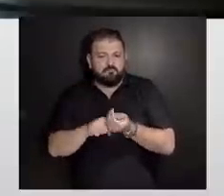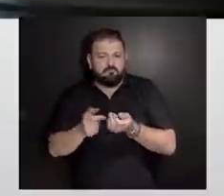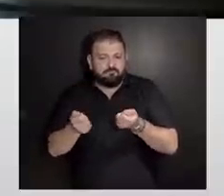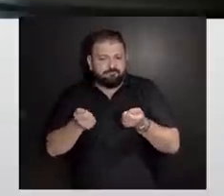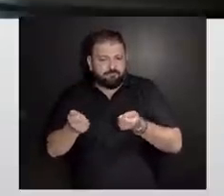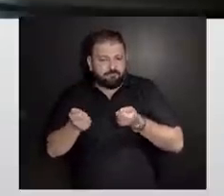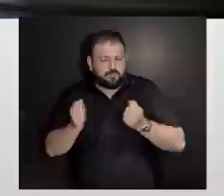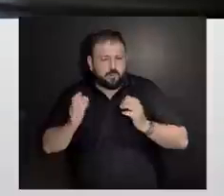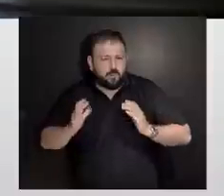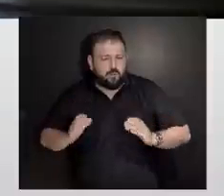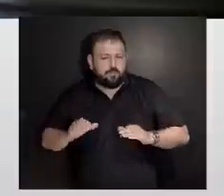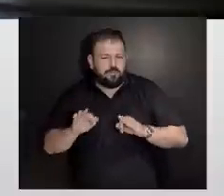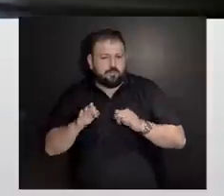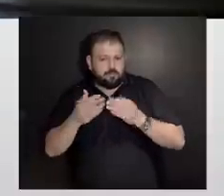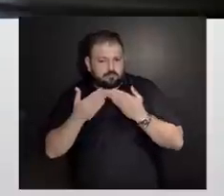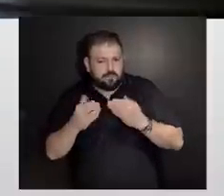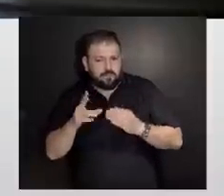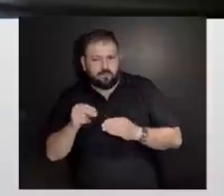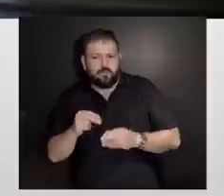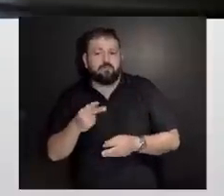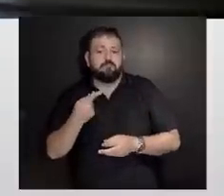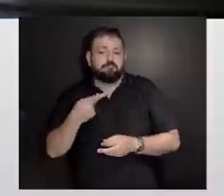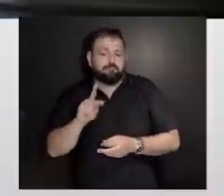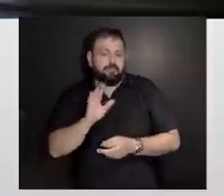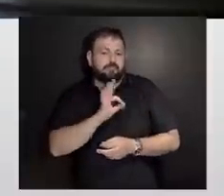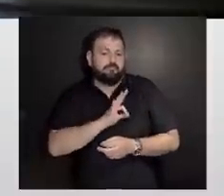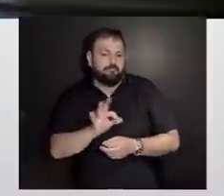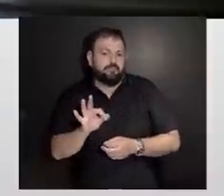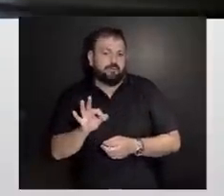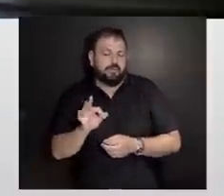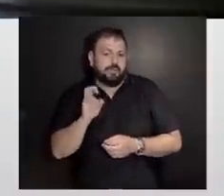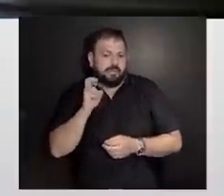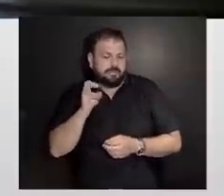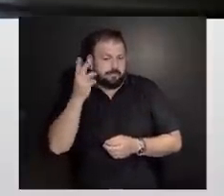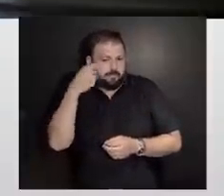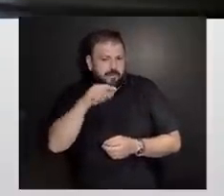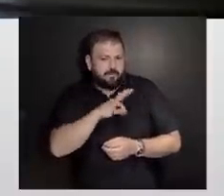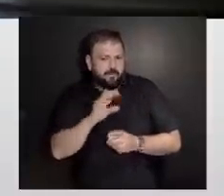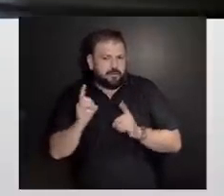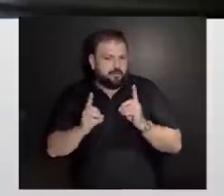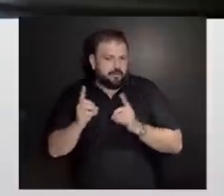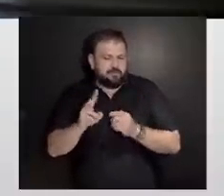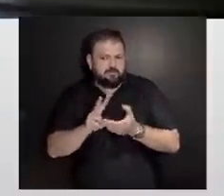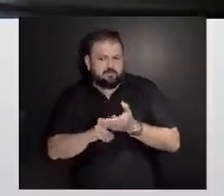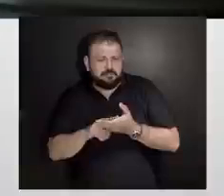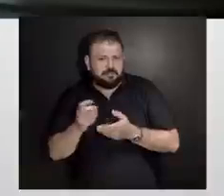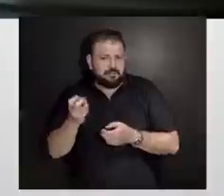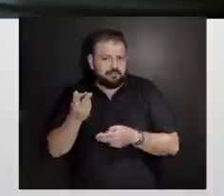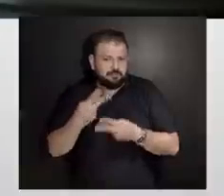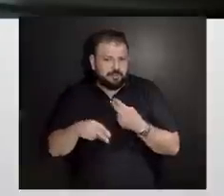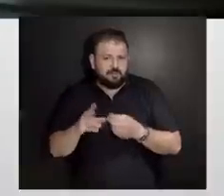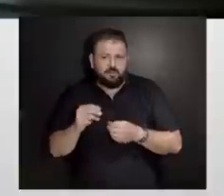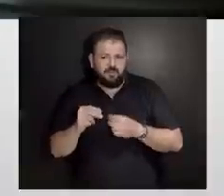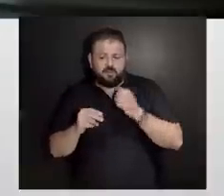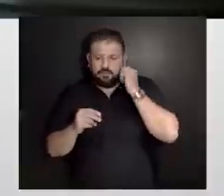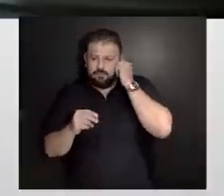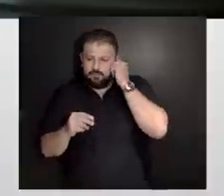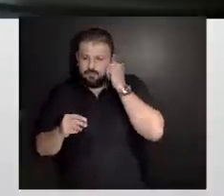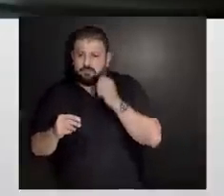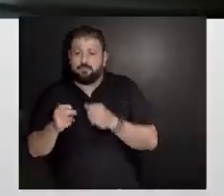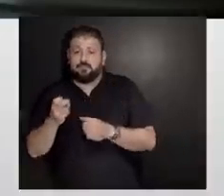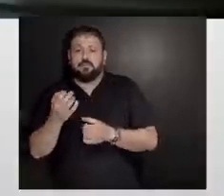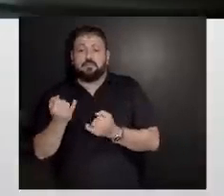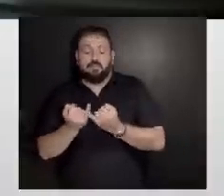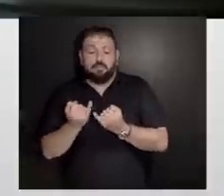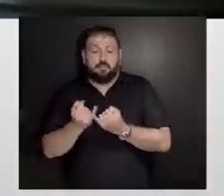tal de glucosa, pero sí a lo mejor si queremos como validar esto en nuestras casas, si tenemos la posibilidad de medir nuestra glucosa, si